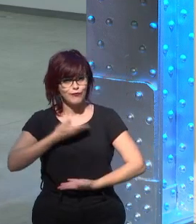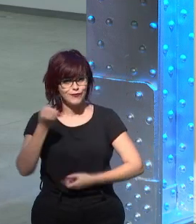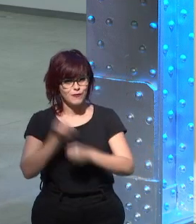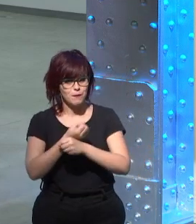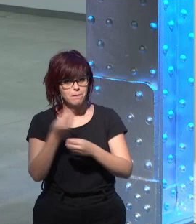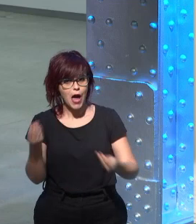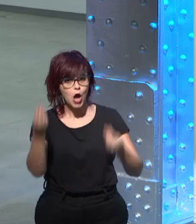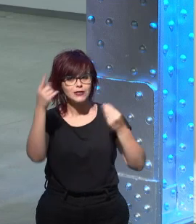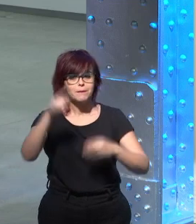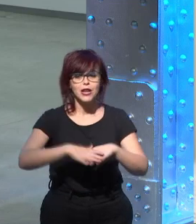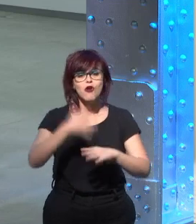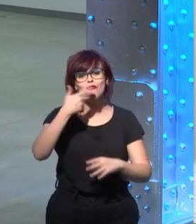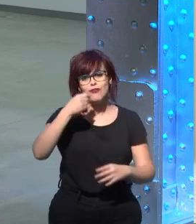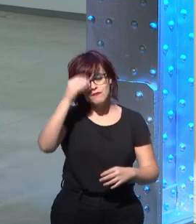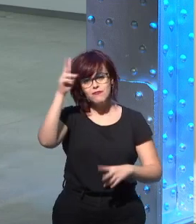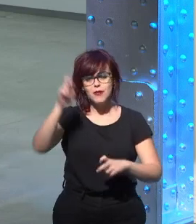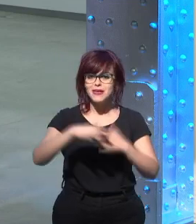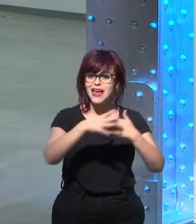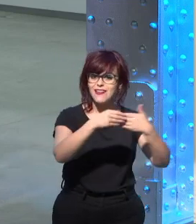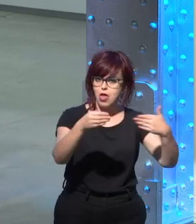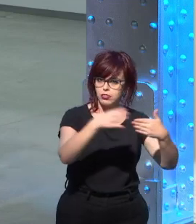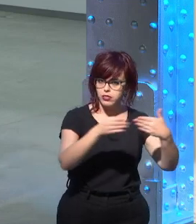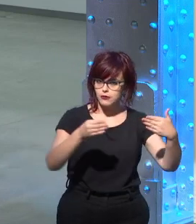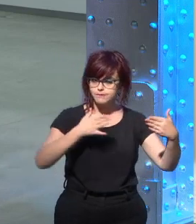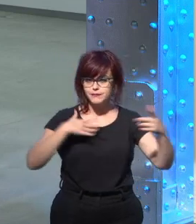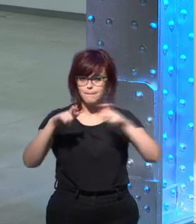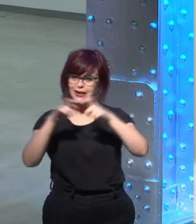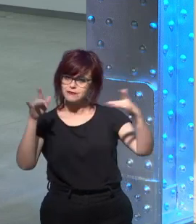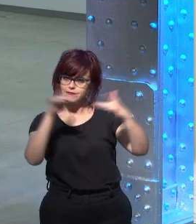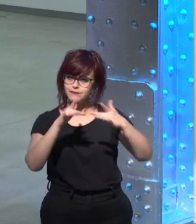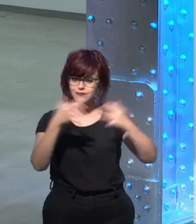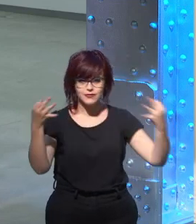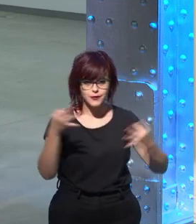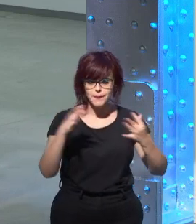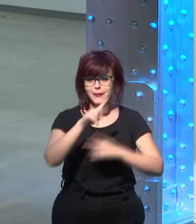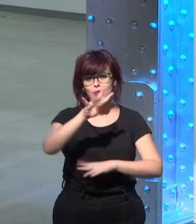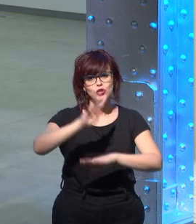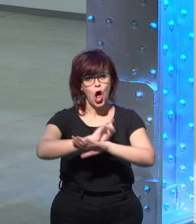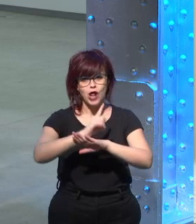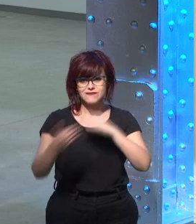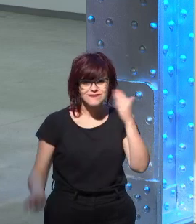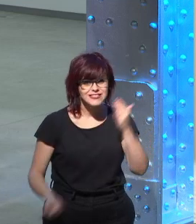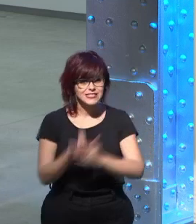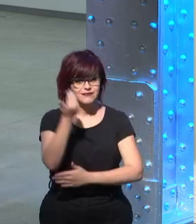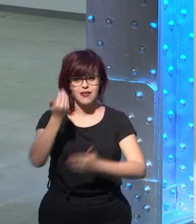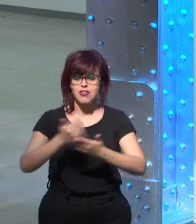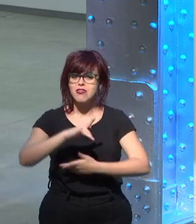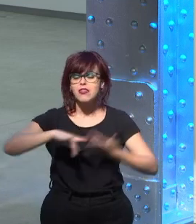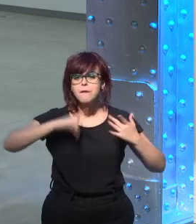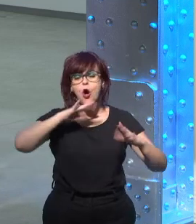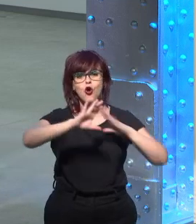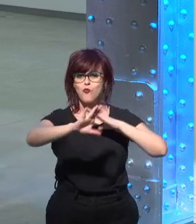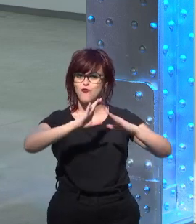Hay que mejorar el conocimiento de la relación con el cliente y, como decíamos, las 24 horas del día. Abramos canales